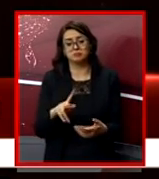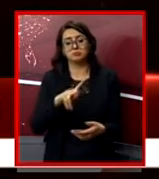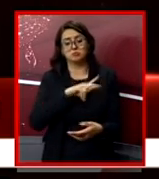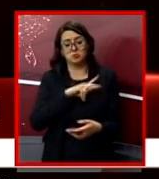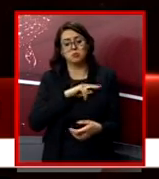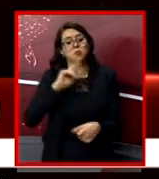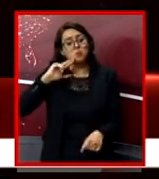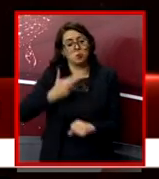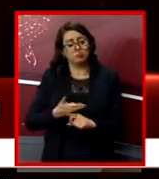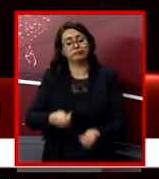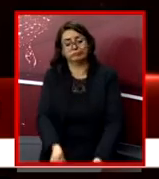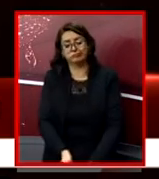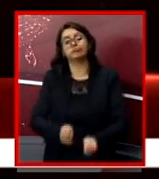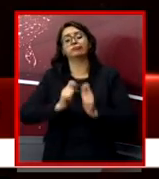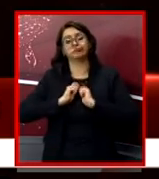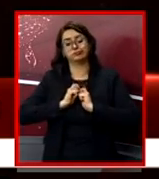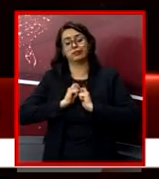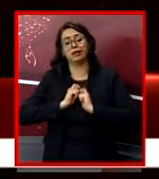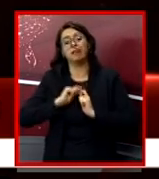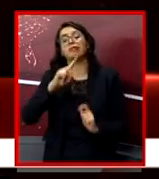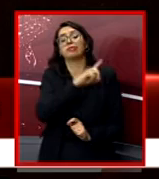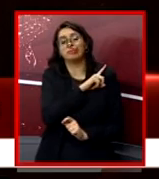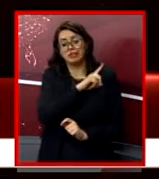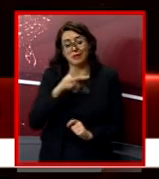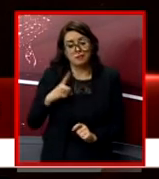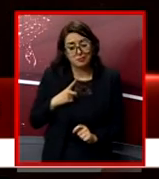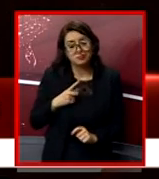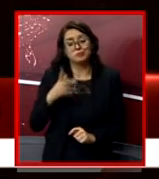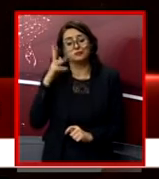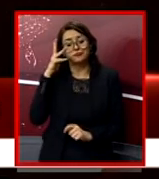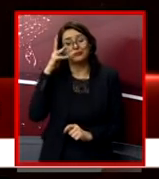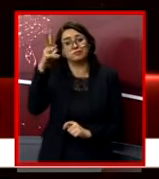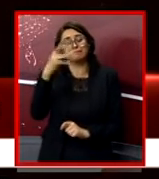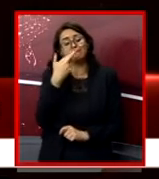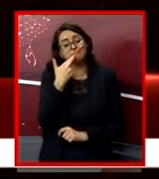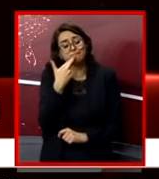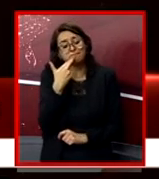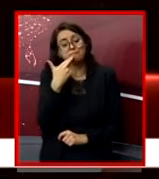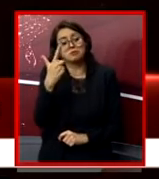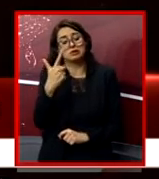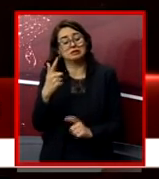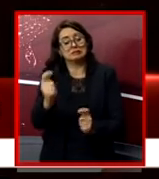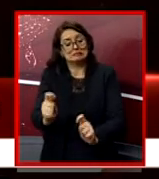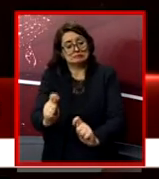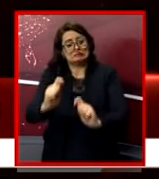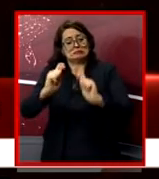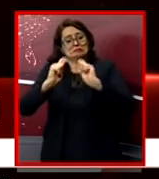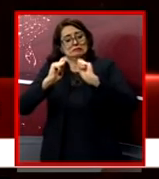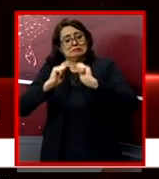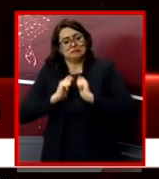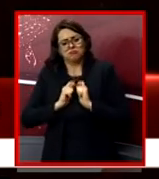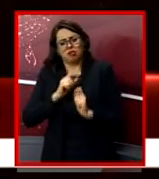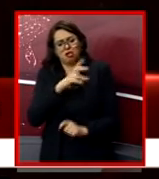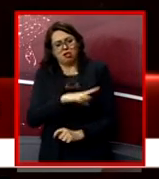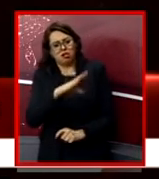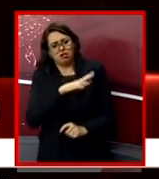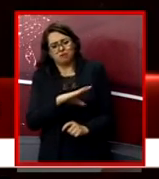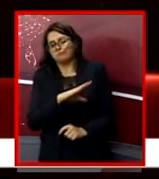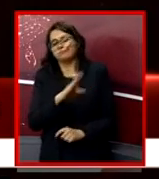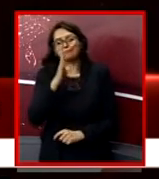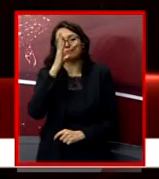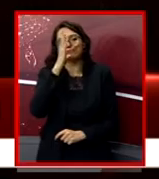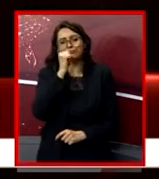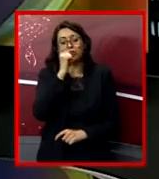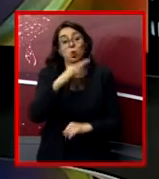nuestra responsabilidad. Asegurarnos de ese futuro mejor es una tarea irrenunciable.